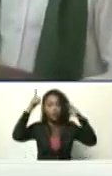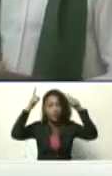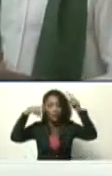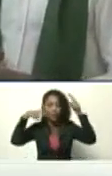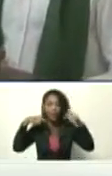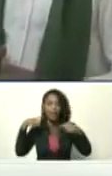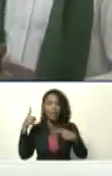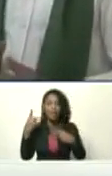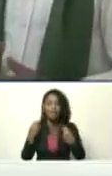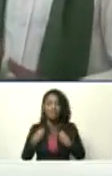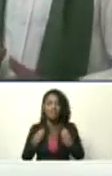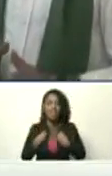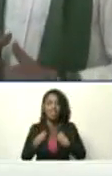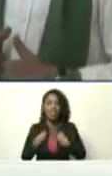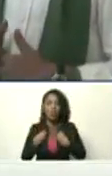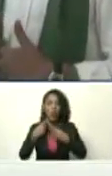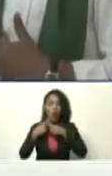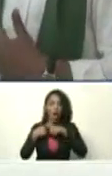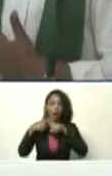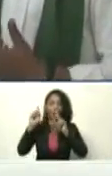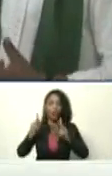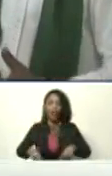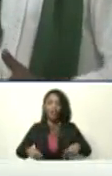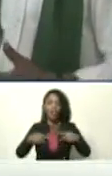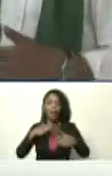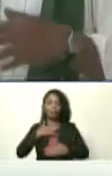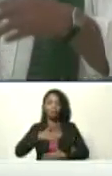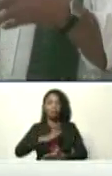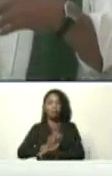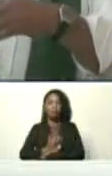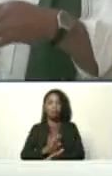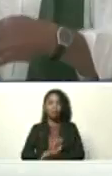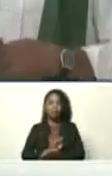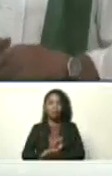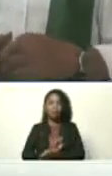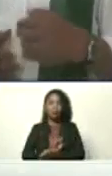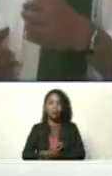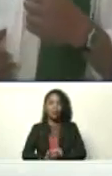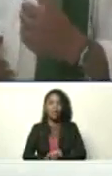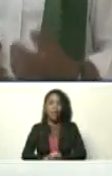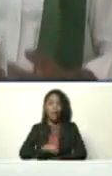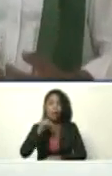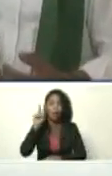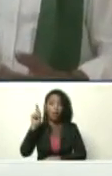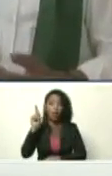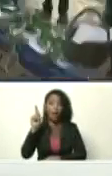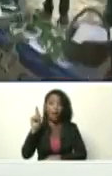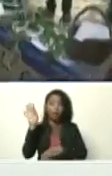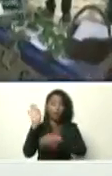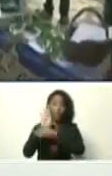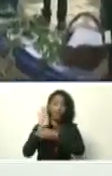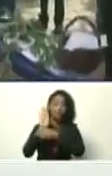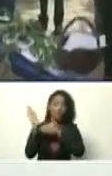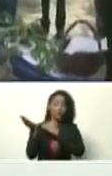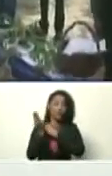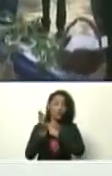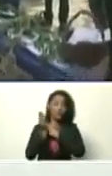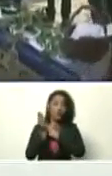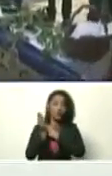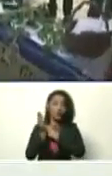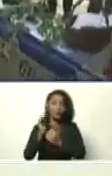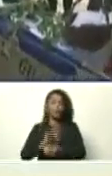y está viviendo la otra vida, la inmortal, y desde allá nos protege, nos